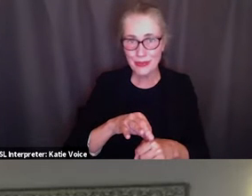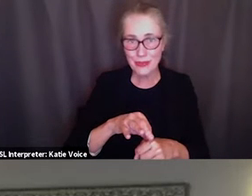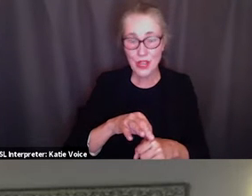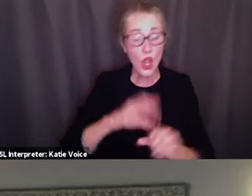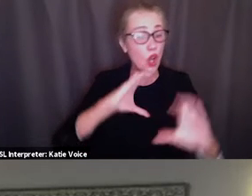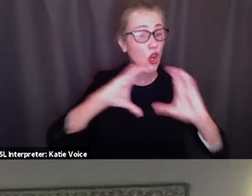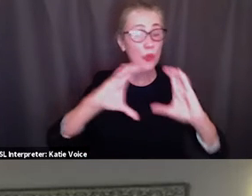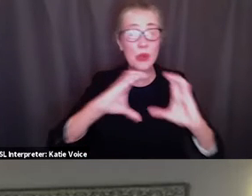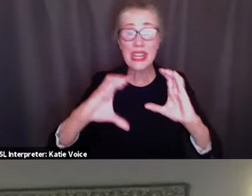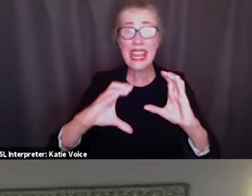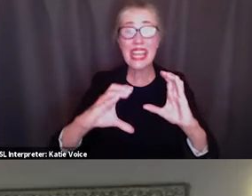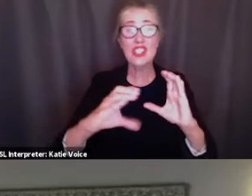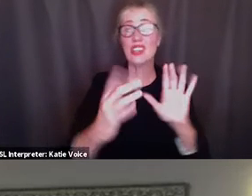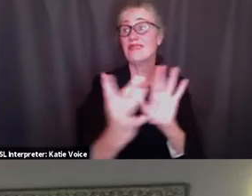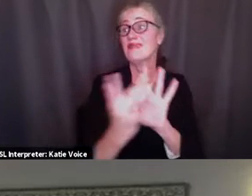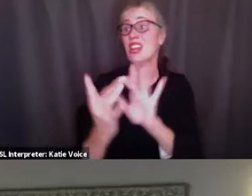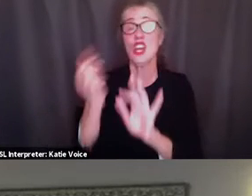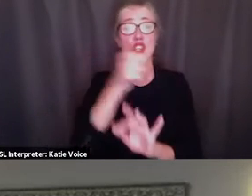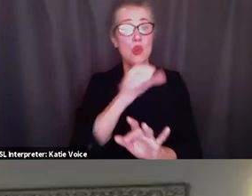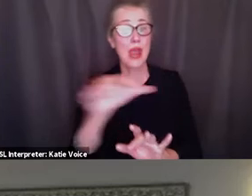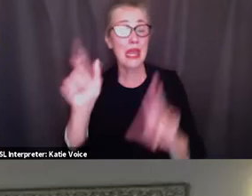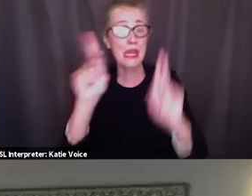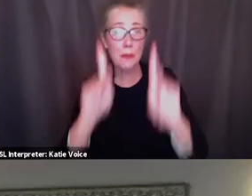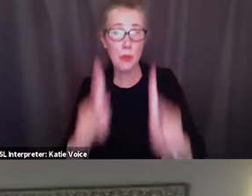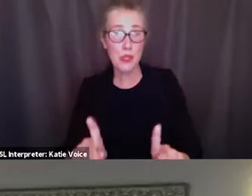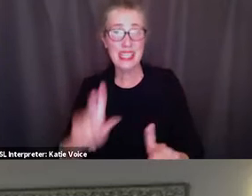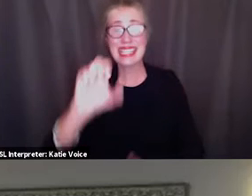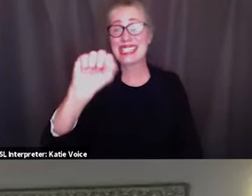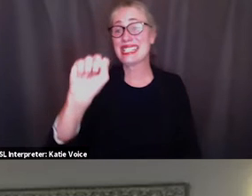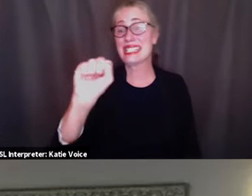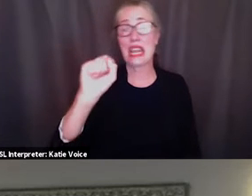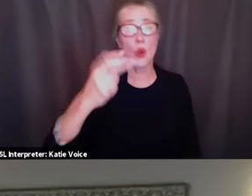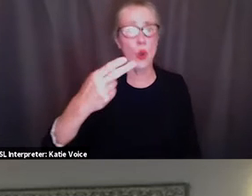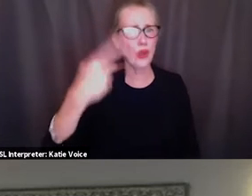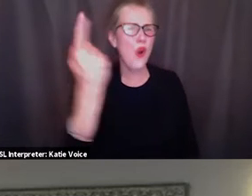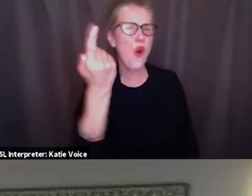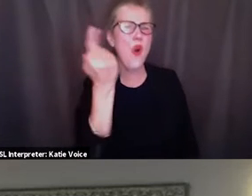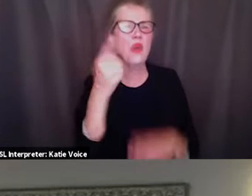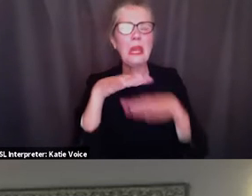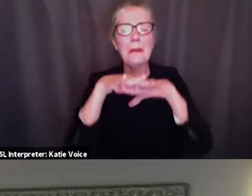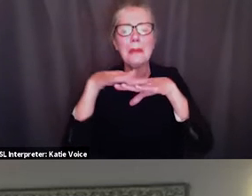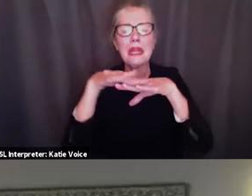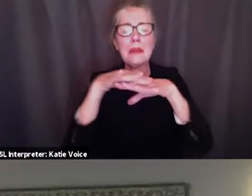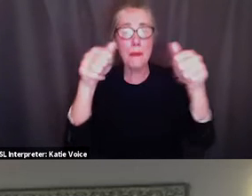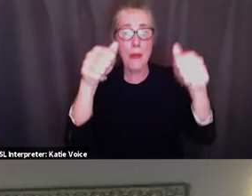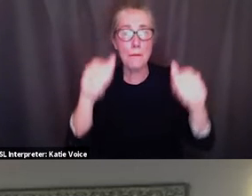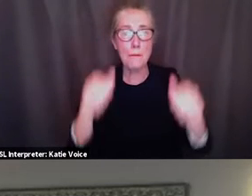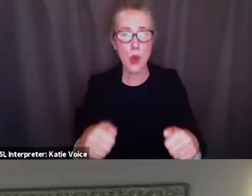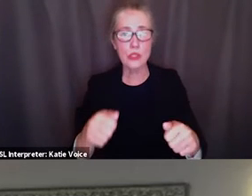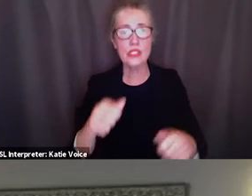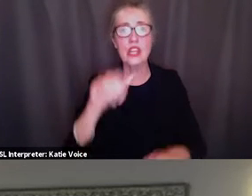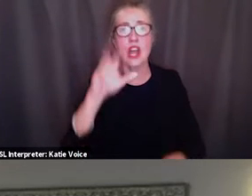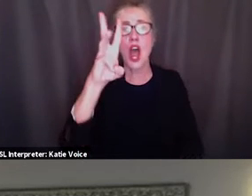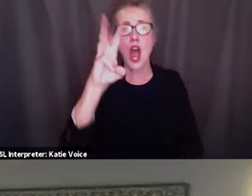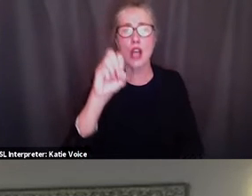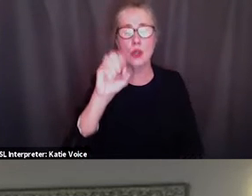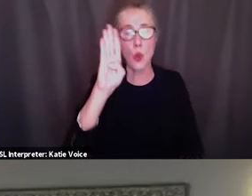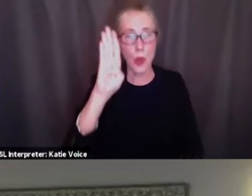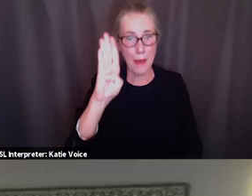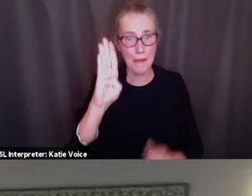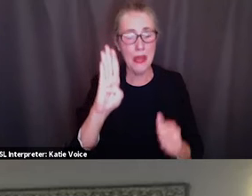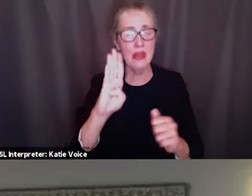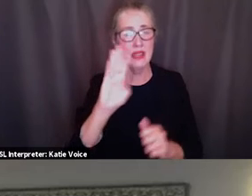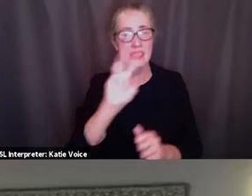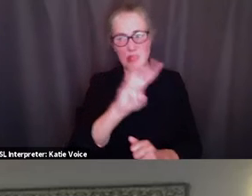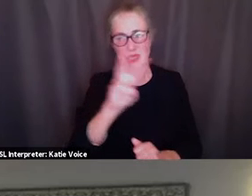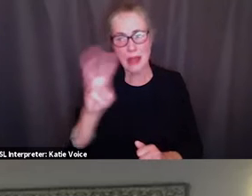No hubo ninguna comunicación, ningún comunicado a ninguna de las partes interesadas. Solamente lo publicaron en el